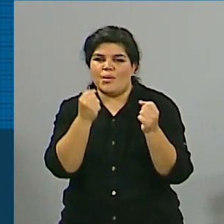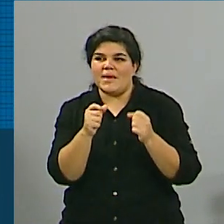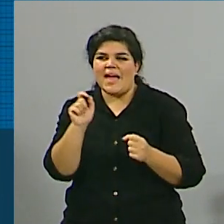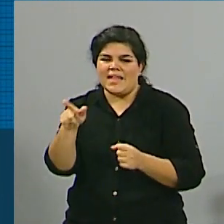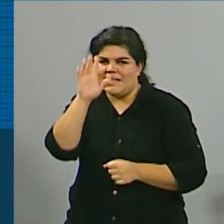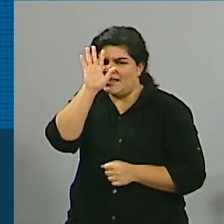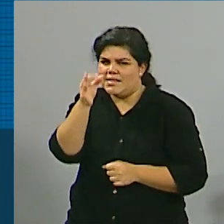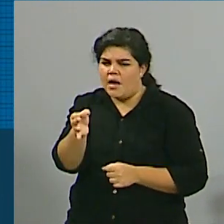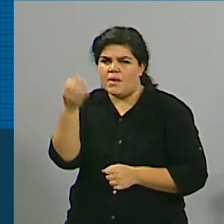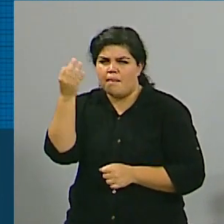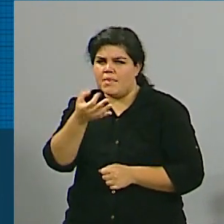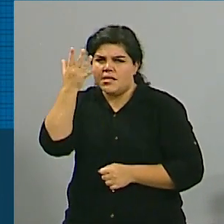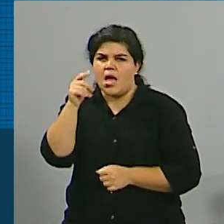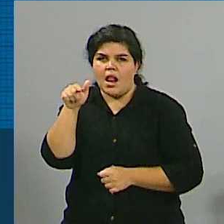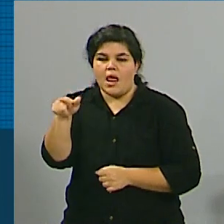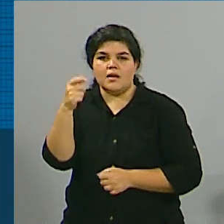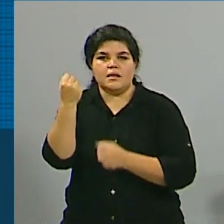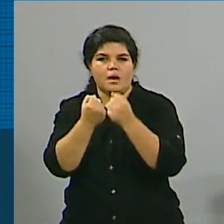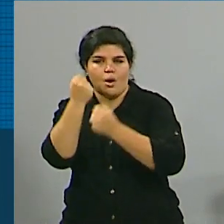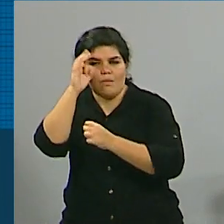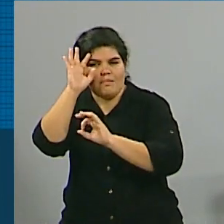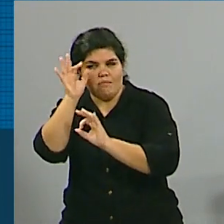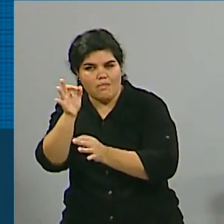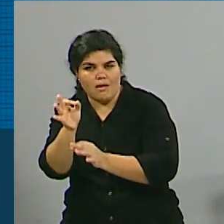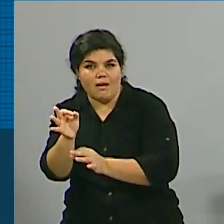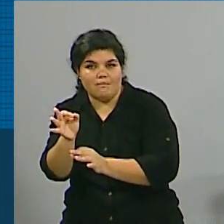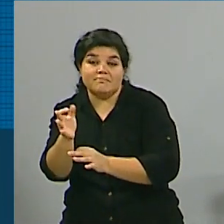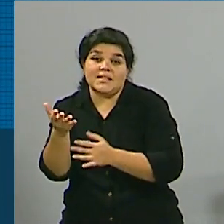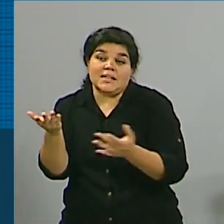economía y tiene diferentes políticas que a lo mejor son un poco